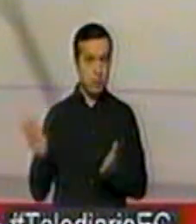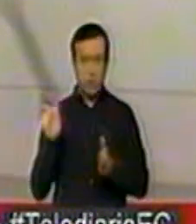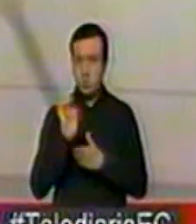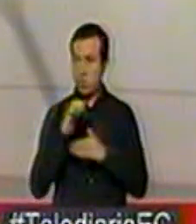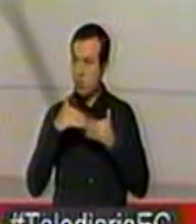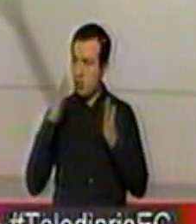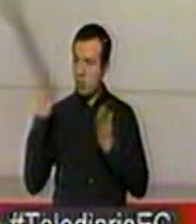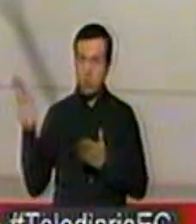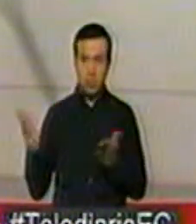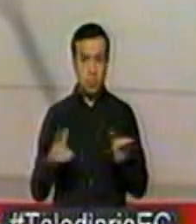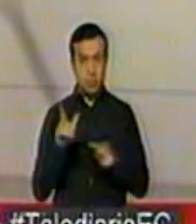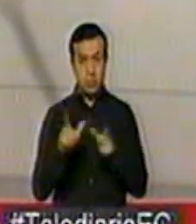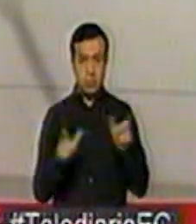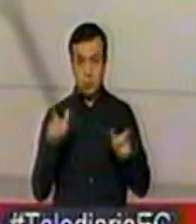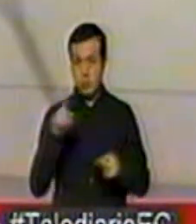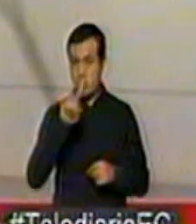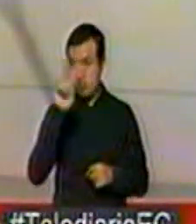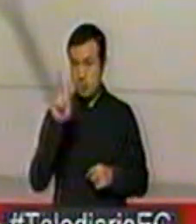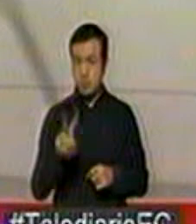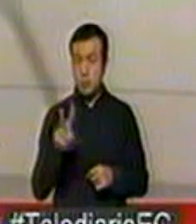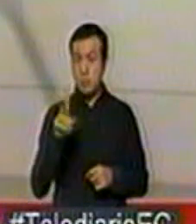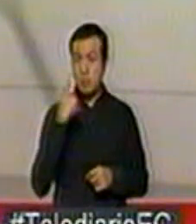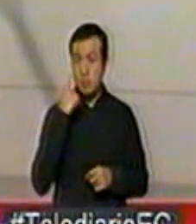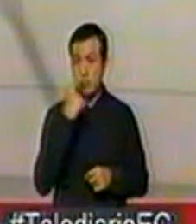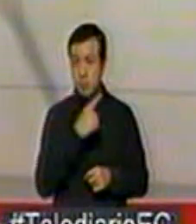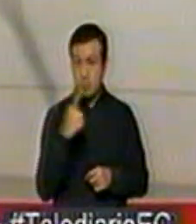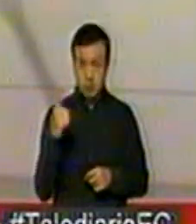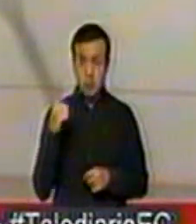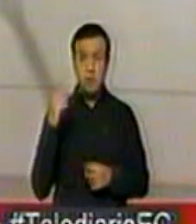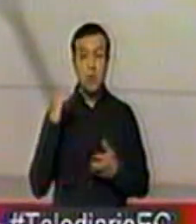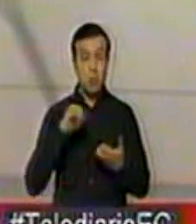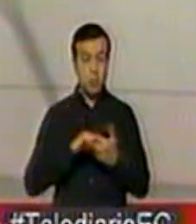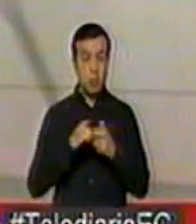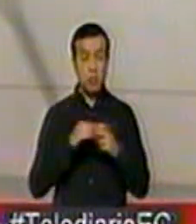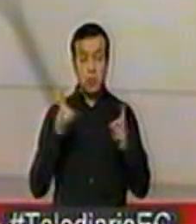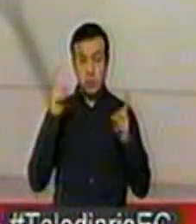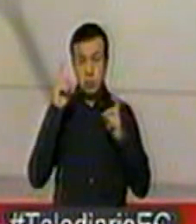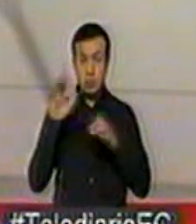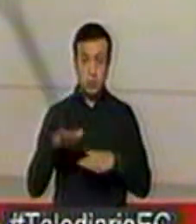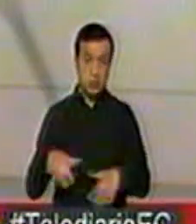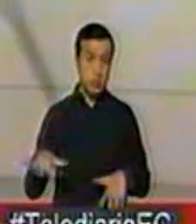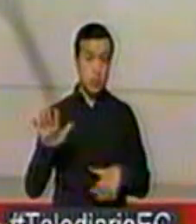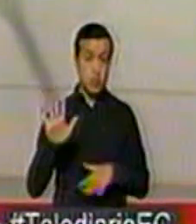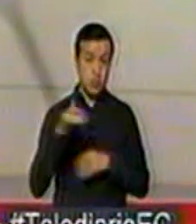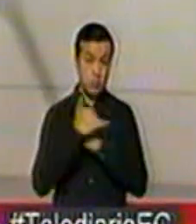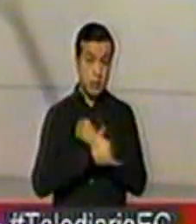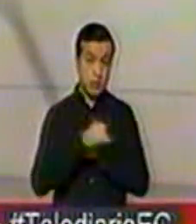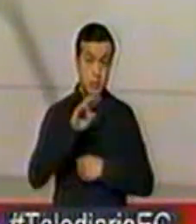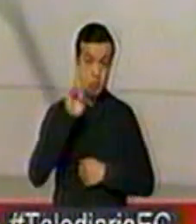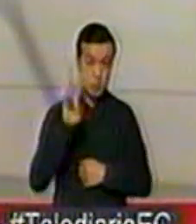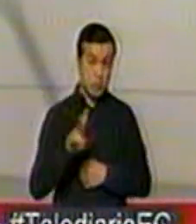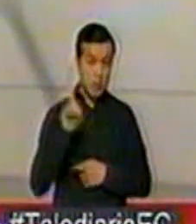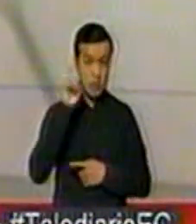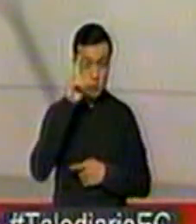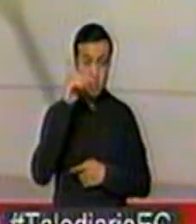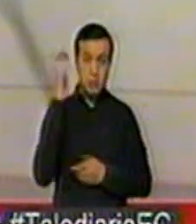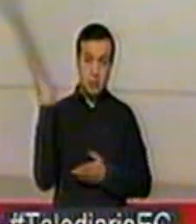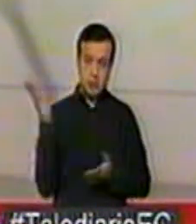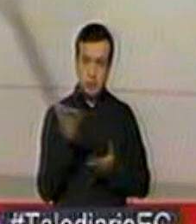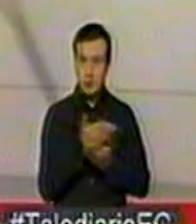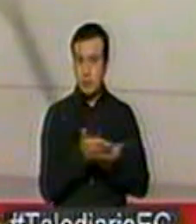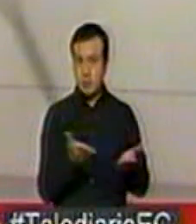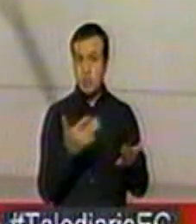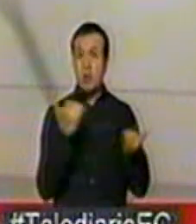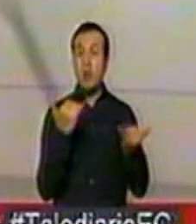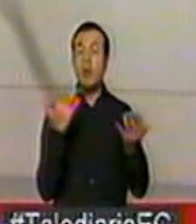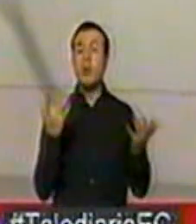les abre los brazos a los ciudadanos venezolanos que están pasando una situación muy complicada en su país, y que nosotros, lo que en